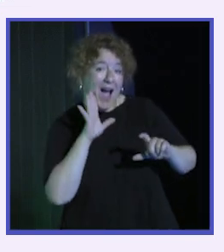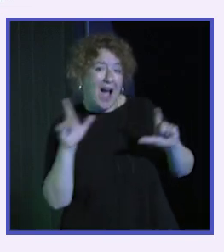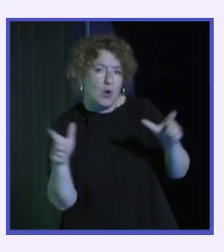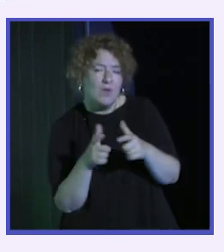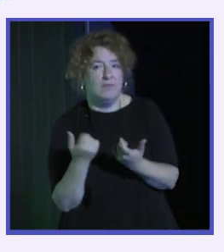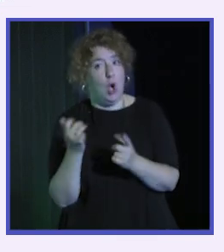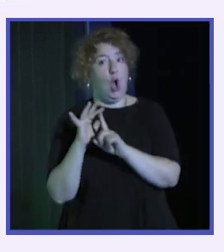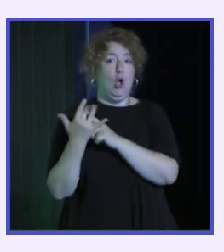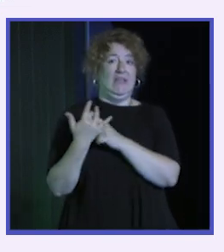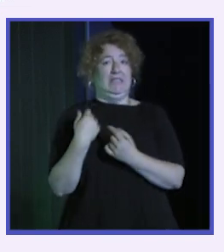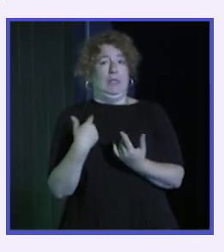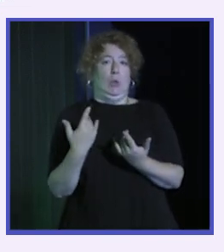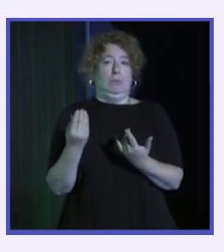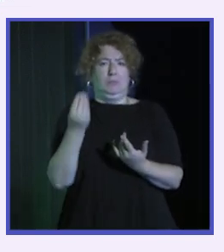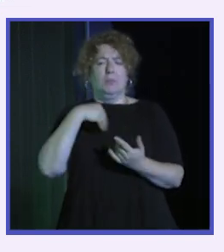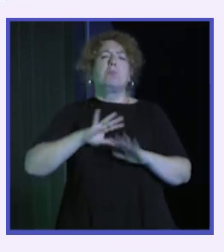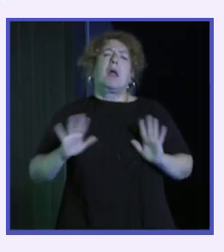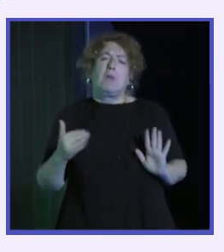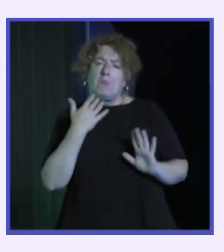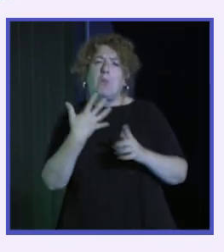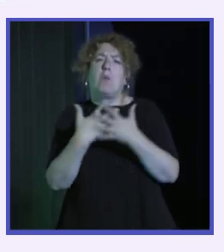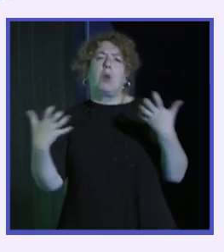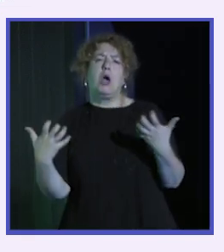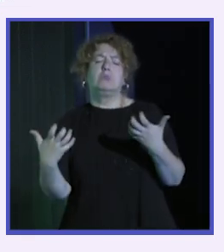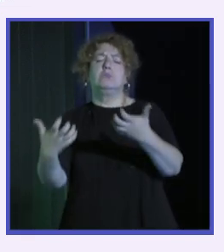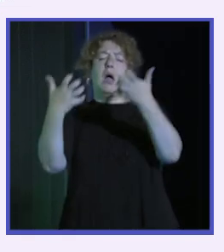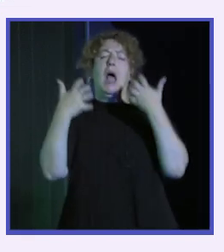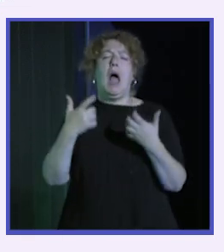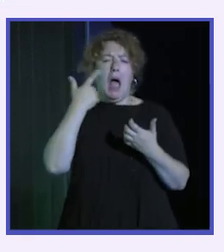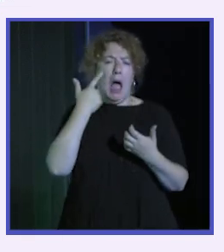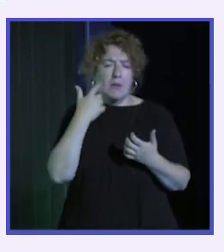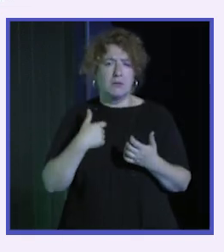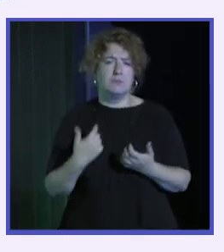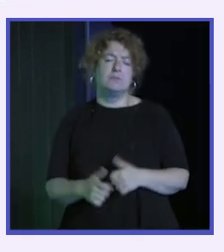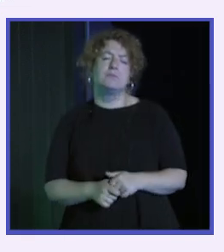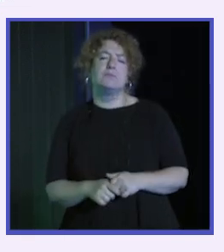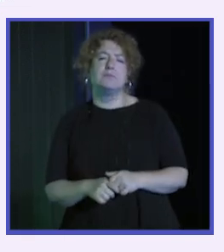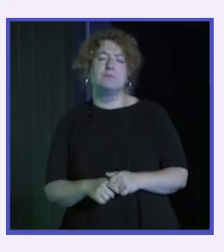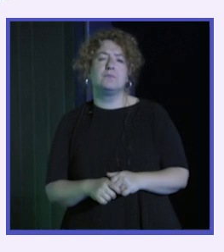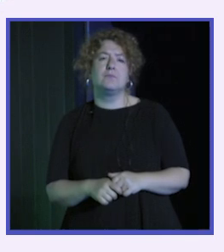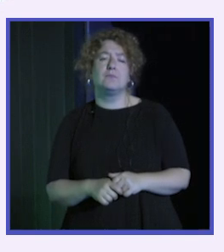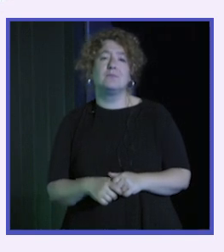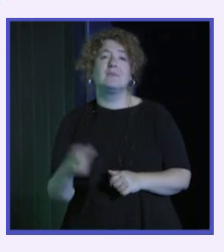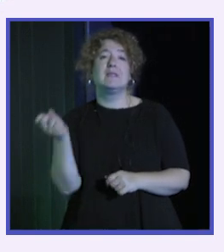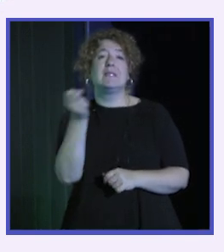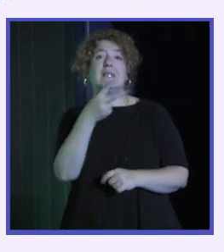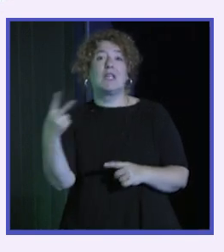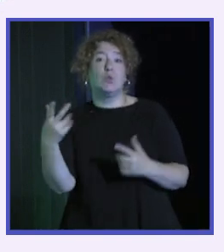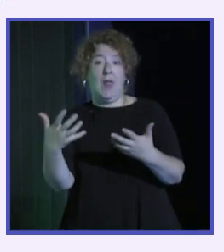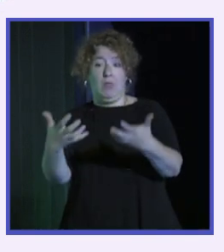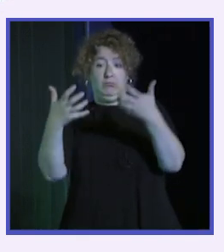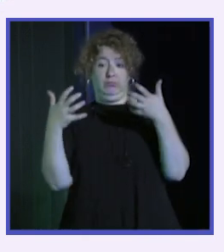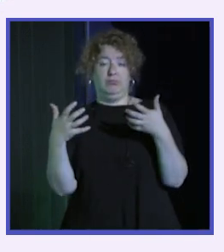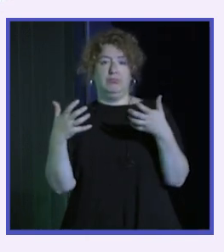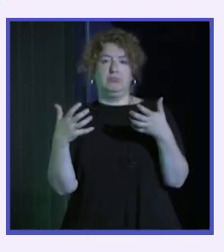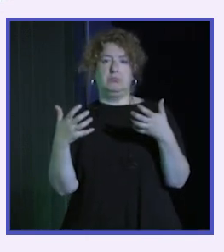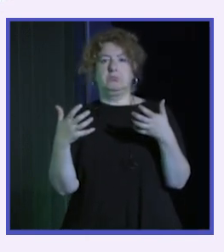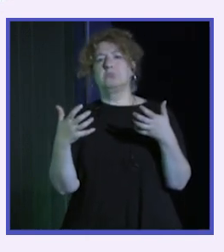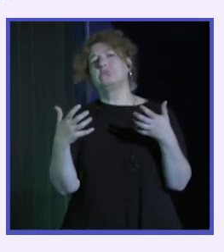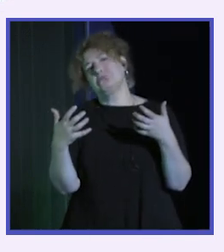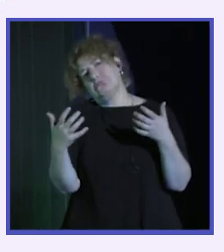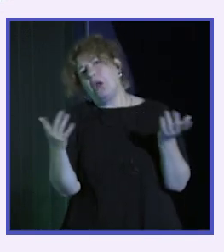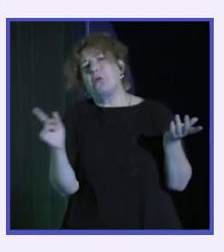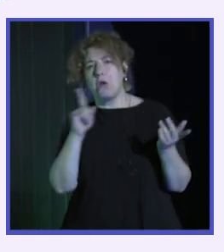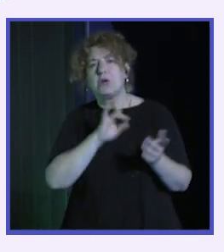bastante contexto, pero bueno, he metido un prompt y voy a obtener un resultado, ¿vale? ¿Qué resultado obtengo? A ver, a priori no está